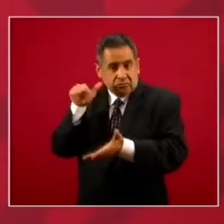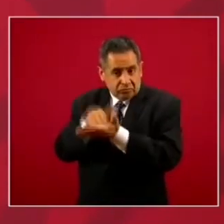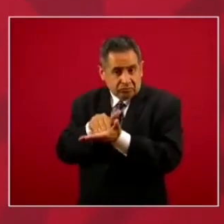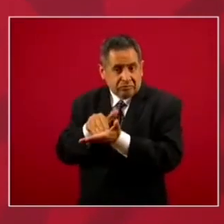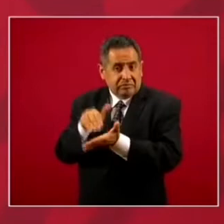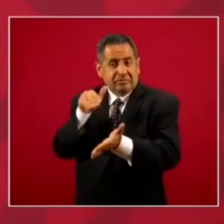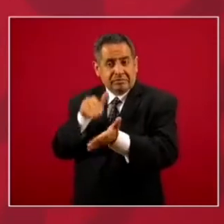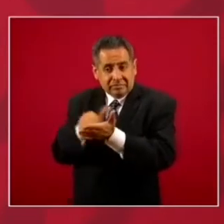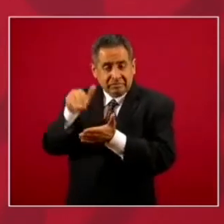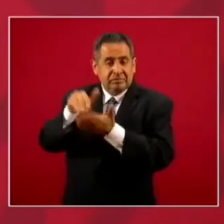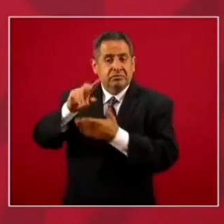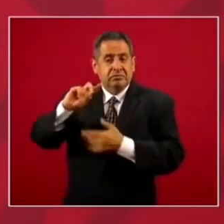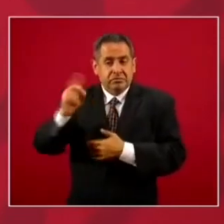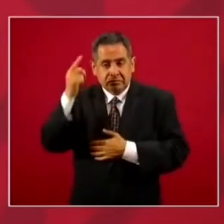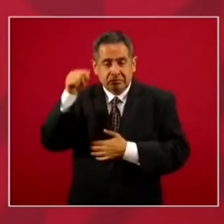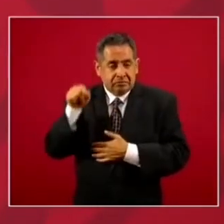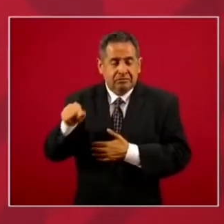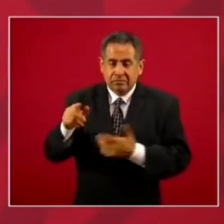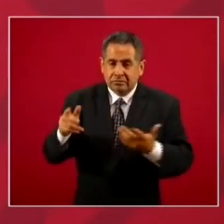48,000 millones de dólares.